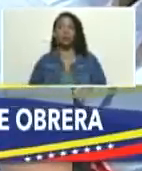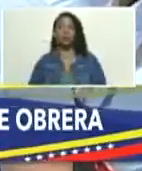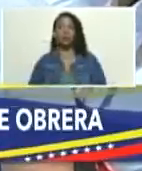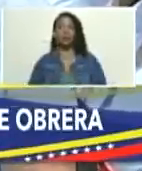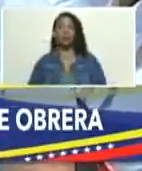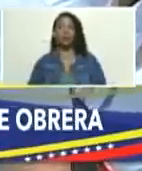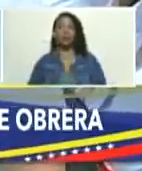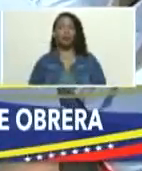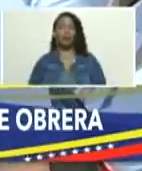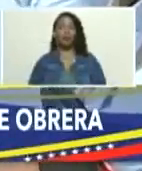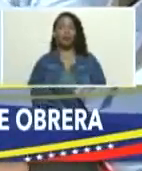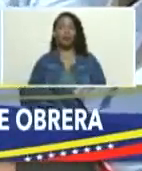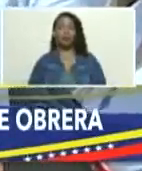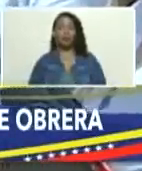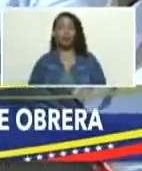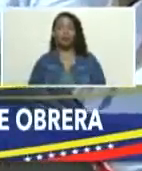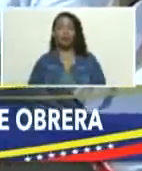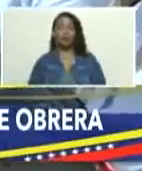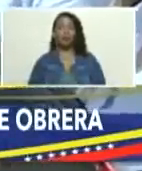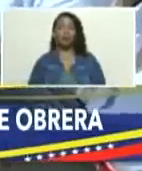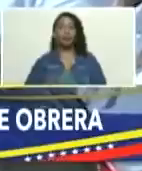Miranda. Quiero